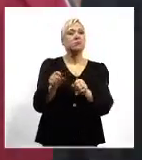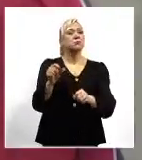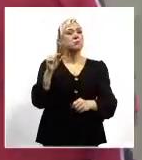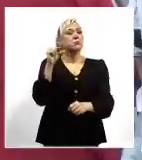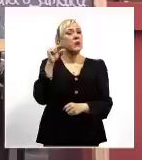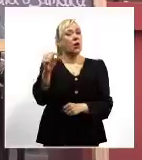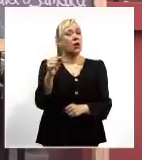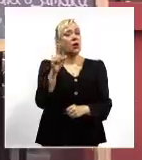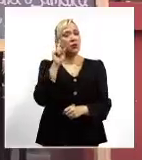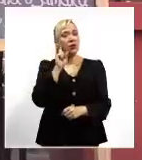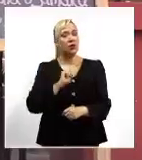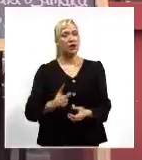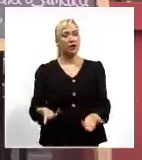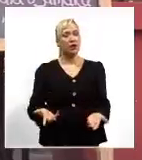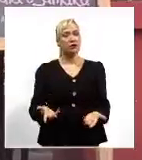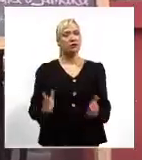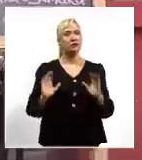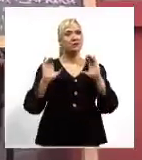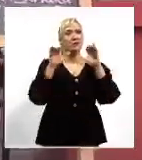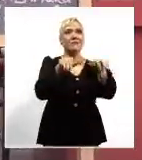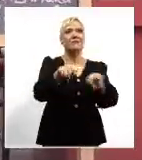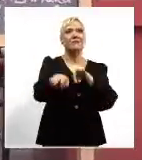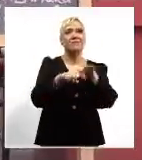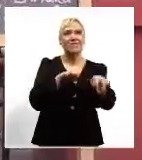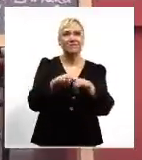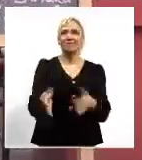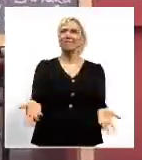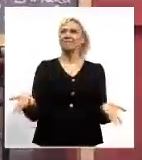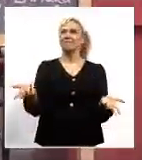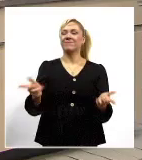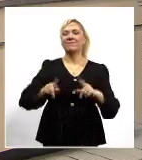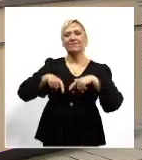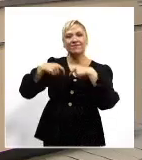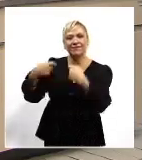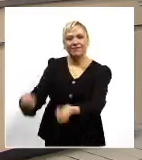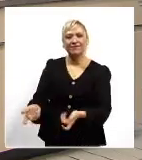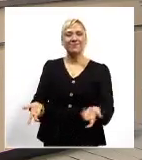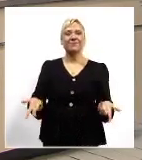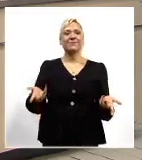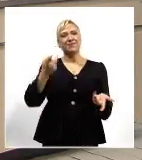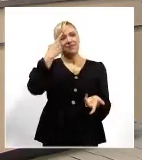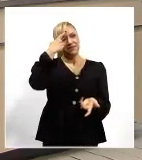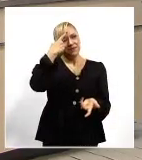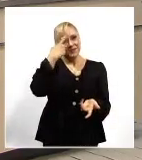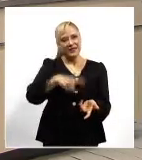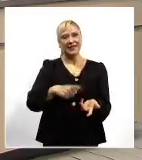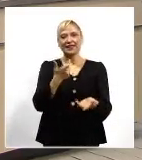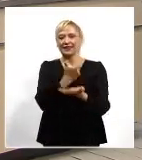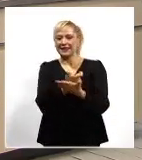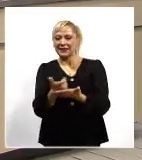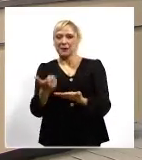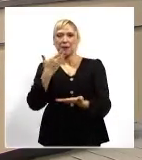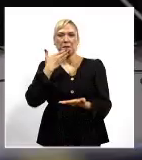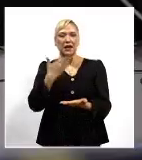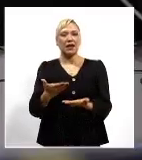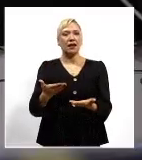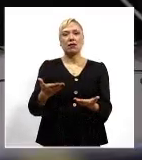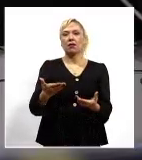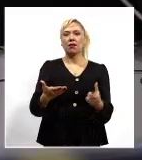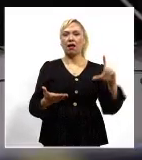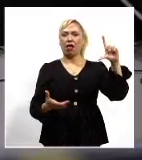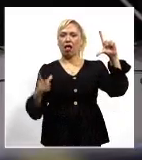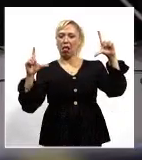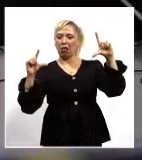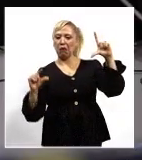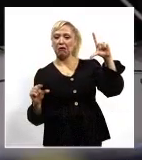El acceso de las mujeres al empleo, las condiciones y las diferencias en los ingresos no han mejorado en